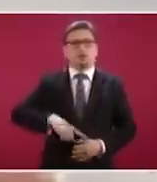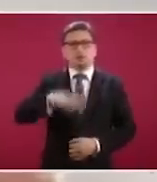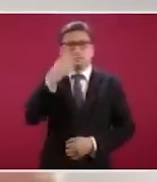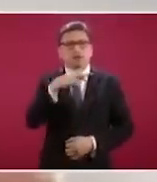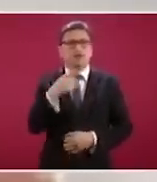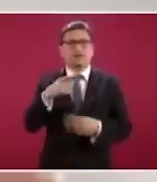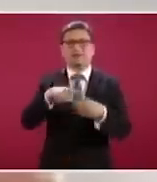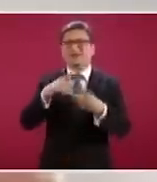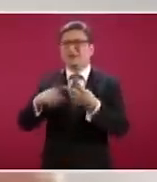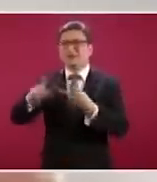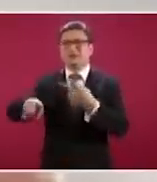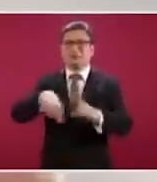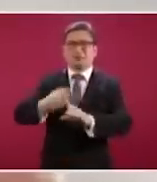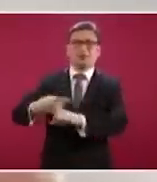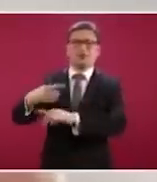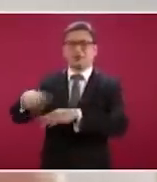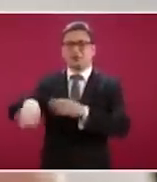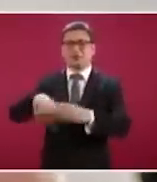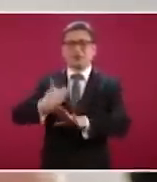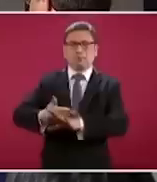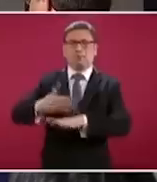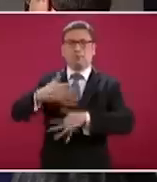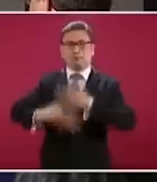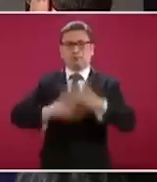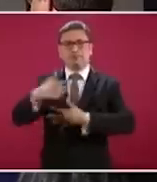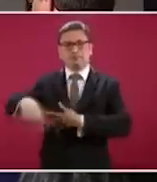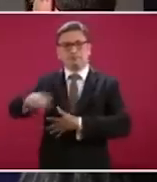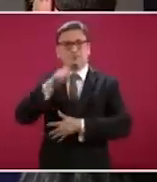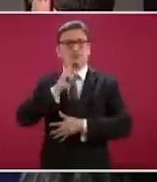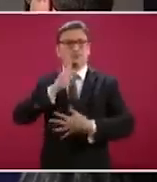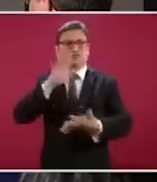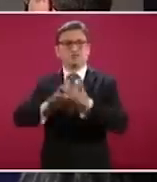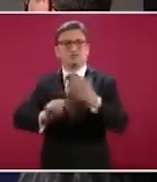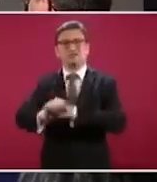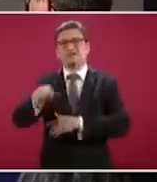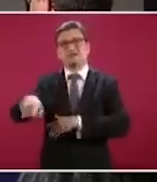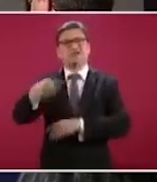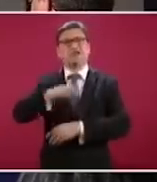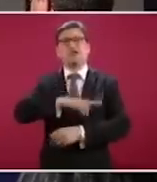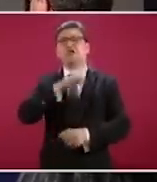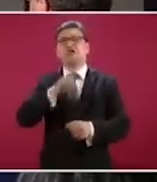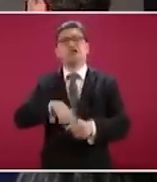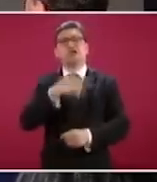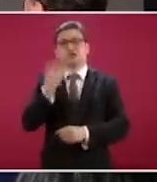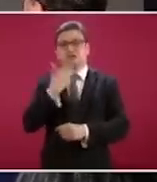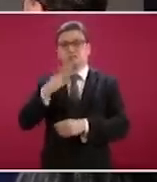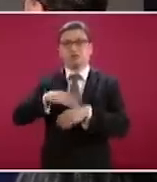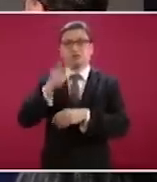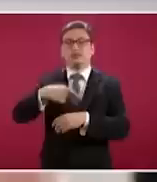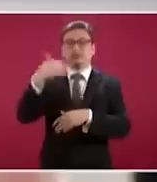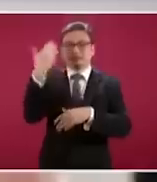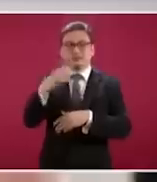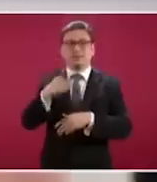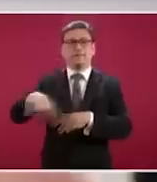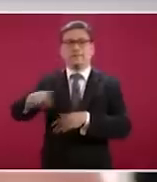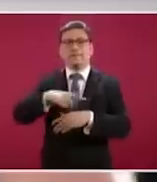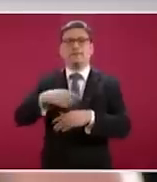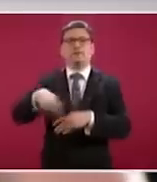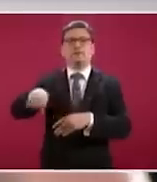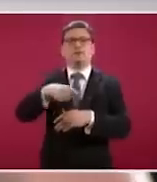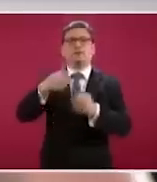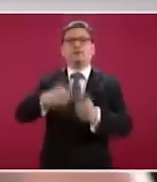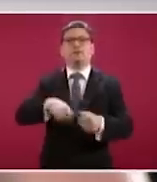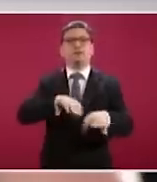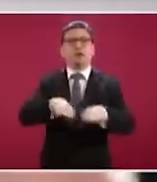la violencia sexual a mujeres en prisión, incluso se ve como algo normal, ya que los agresores siguen activos en sus puestos de